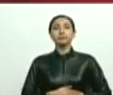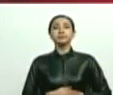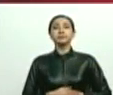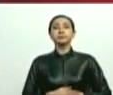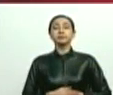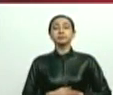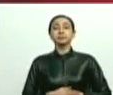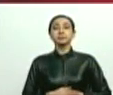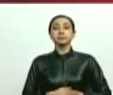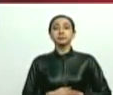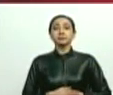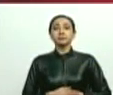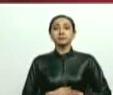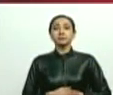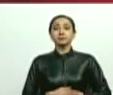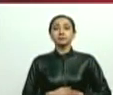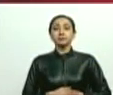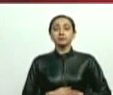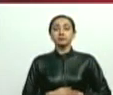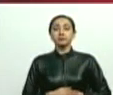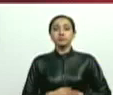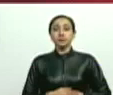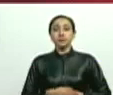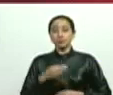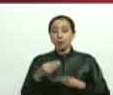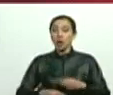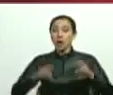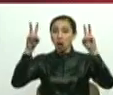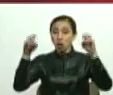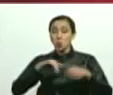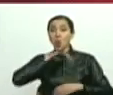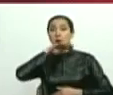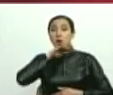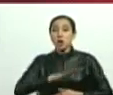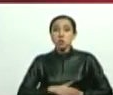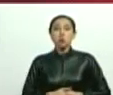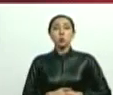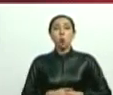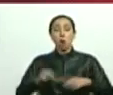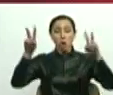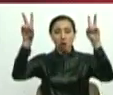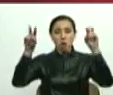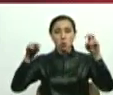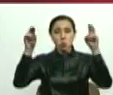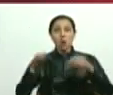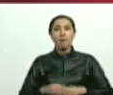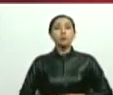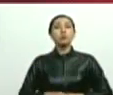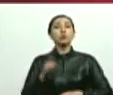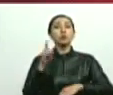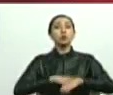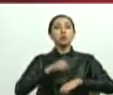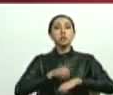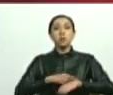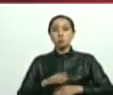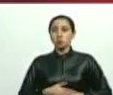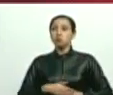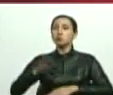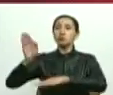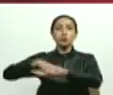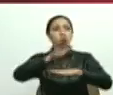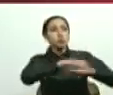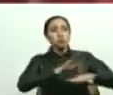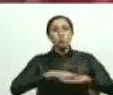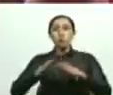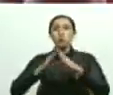serán pasos para una nueva historia, para una nueva era. Así que yo los llamo a todos y a